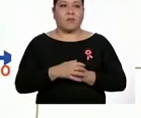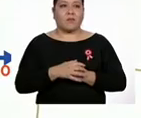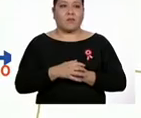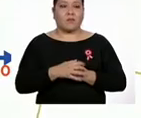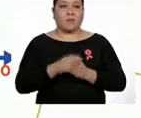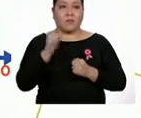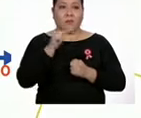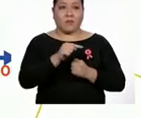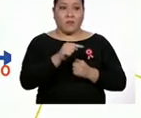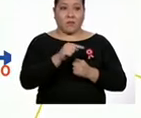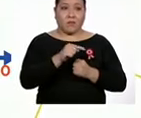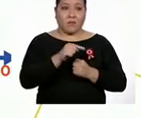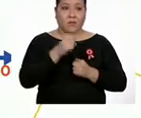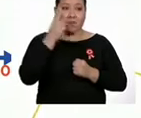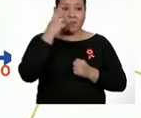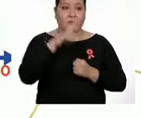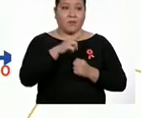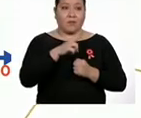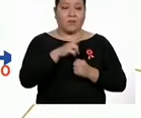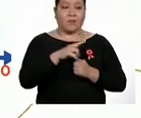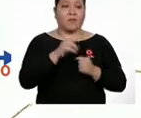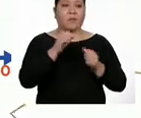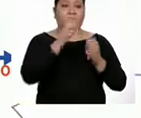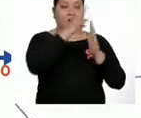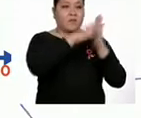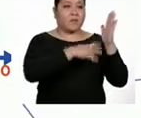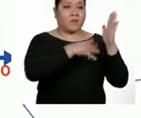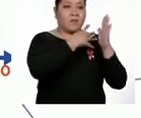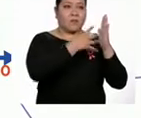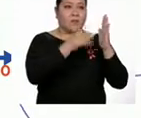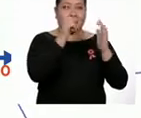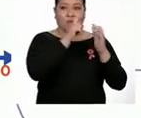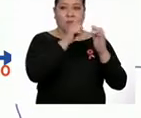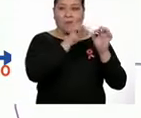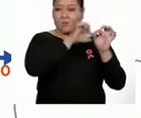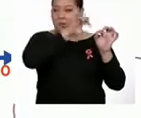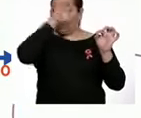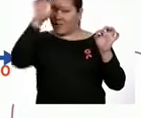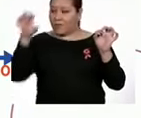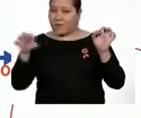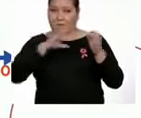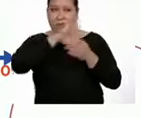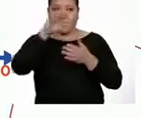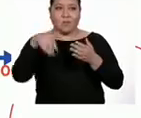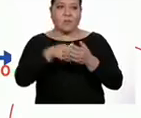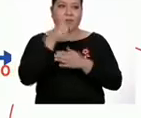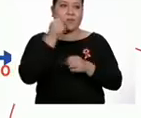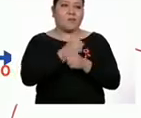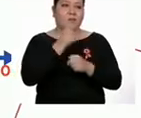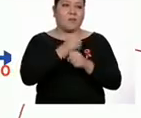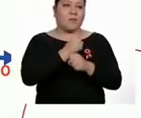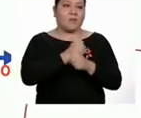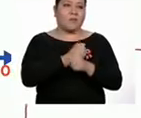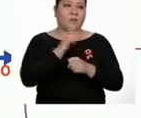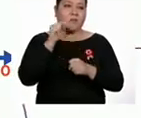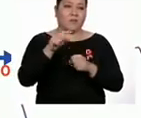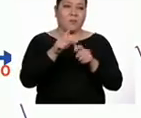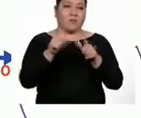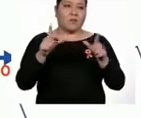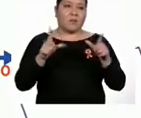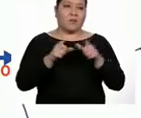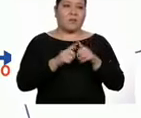En esta gráfica vemos que los horarios donde no coinciden todos los trabajadores de la agencia